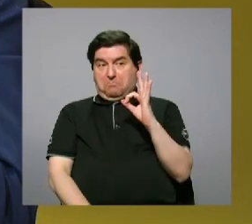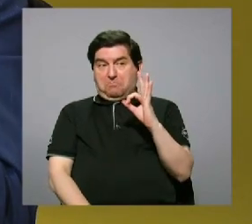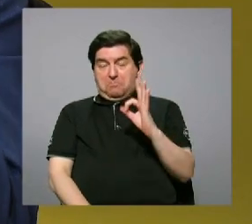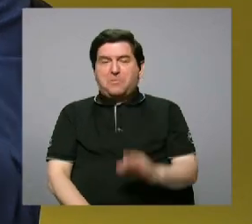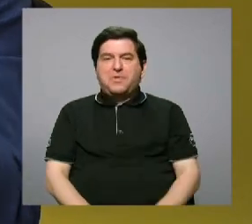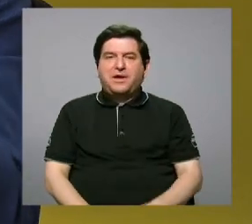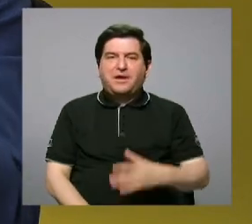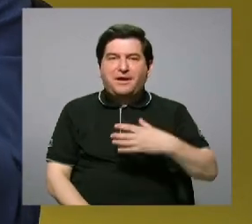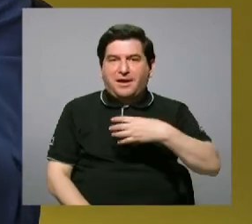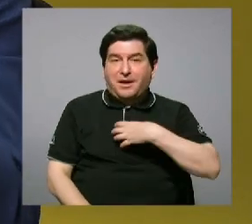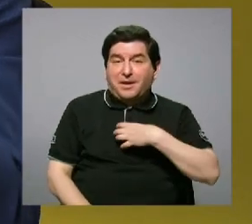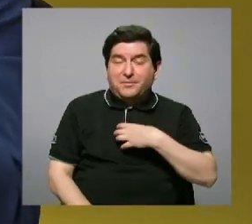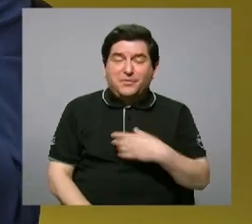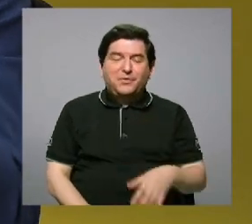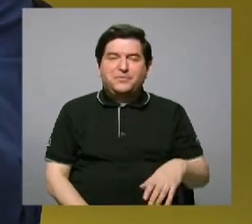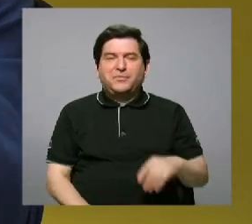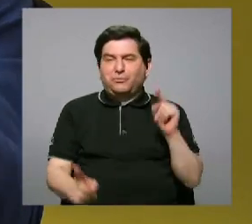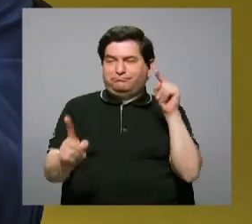nuestros fines,